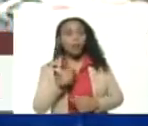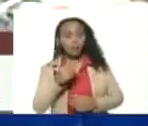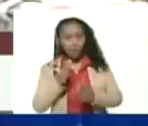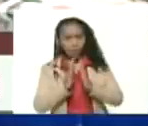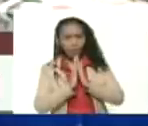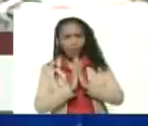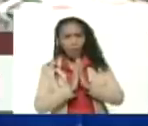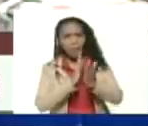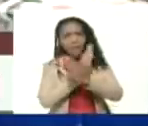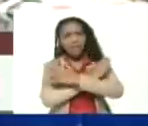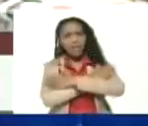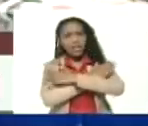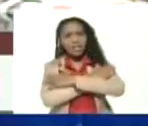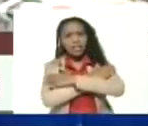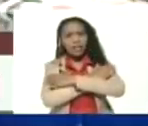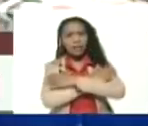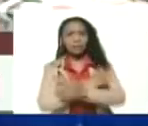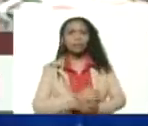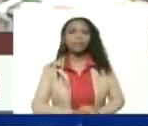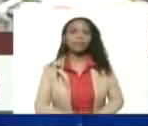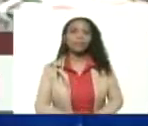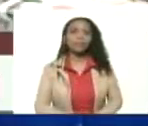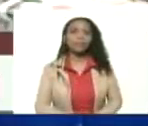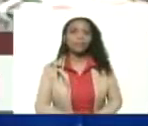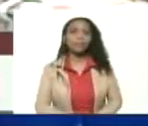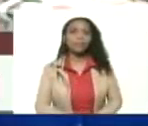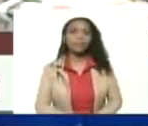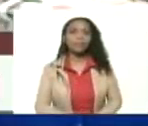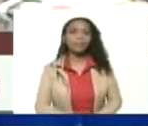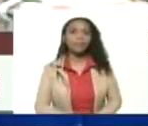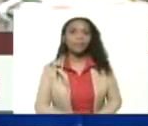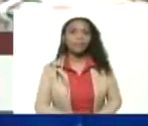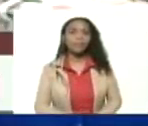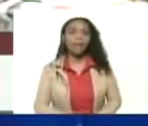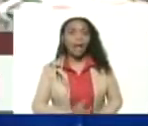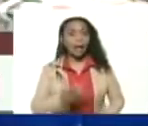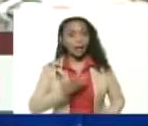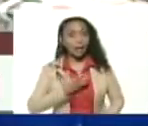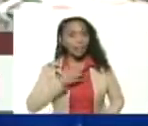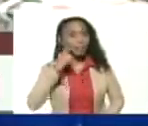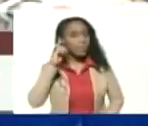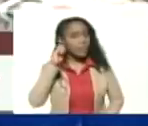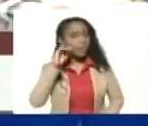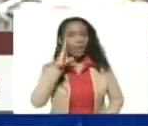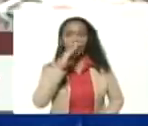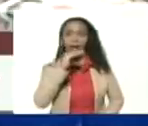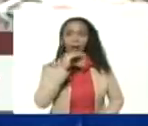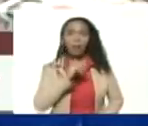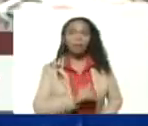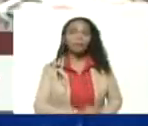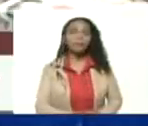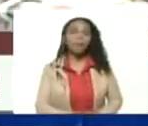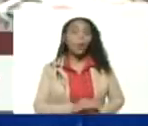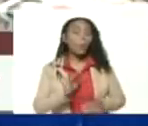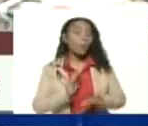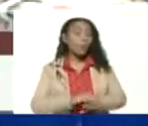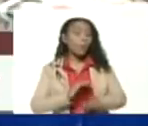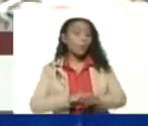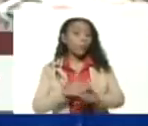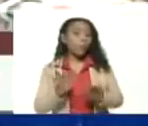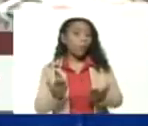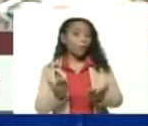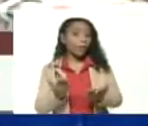felicitan a la alcaldesa de Cagua porque en